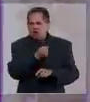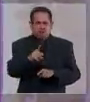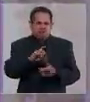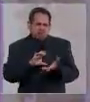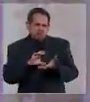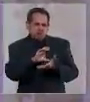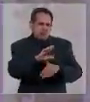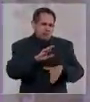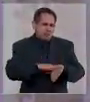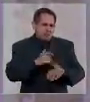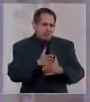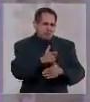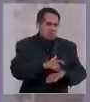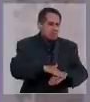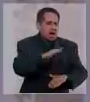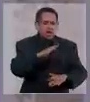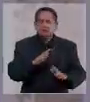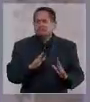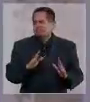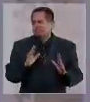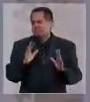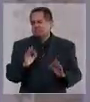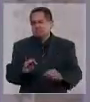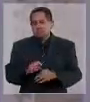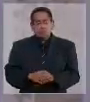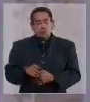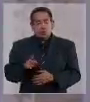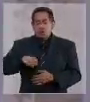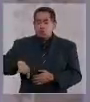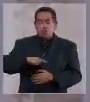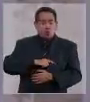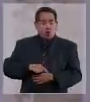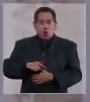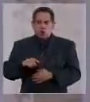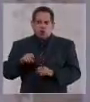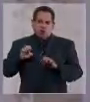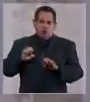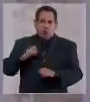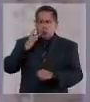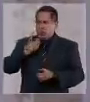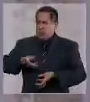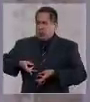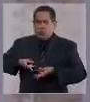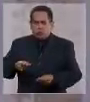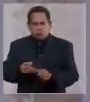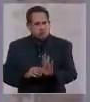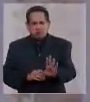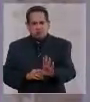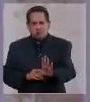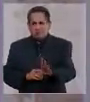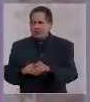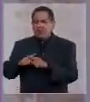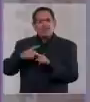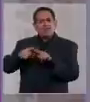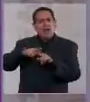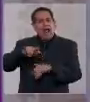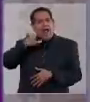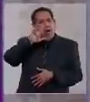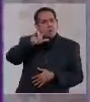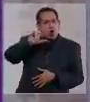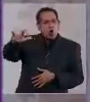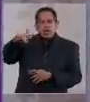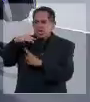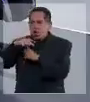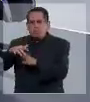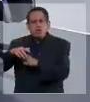No vamos a gastar en lujos. Vamos a vender toda la flotilla de aviones, de helicópteros